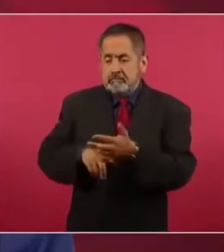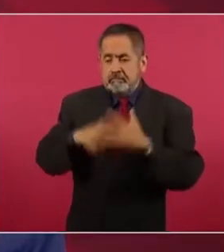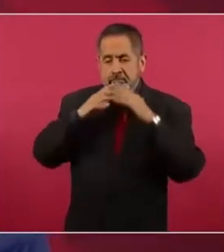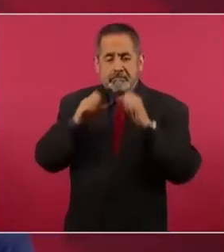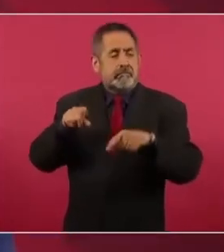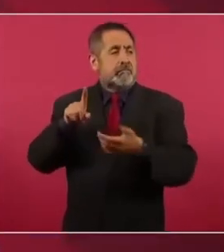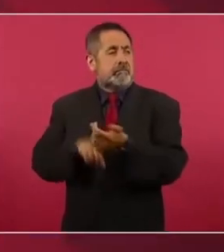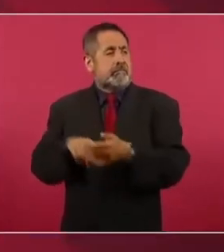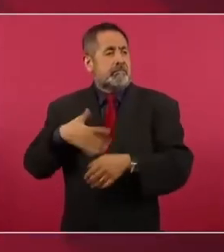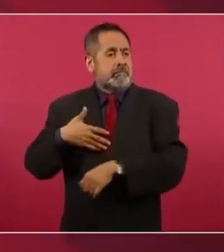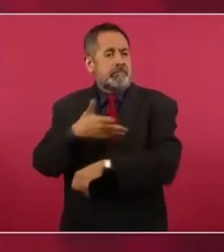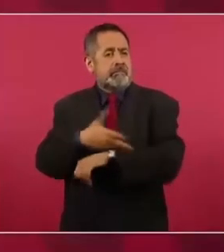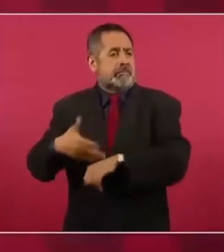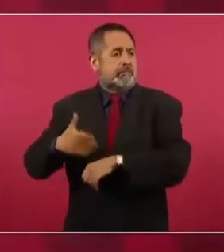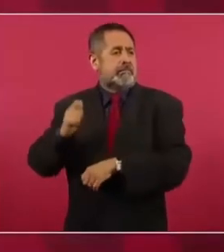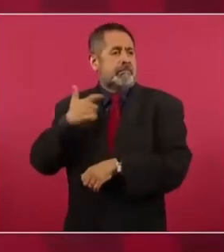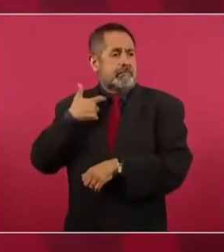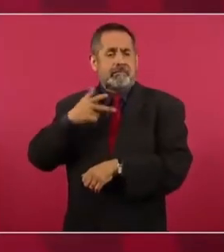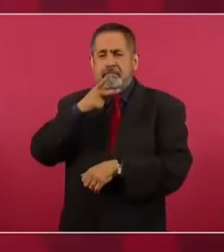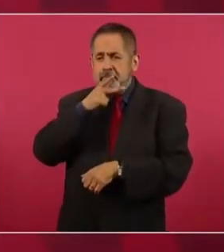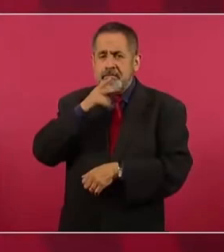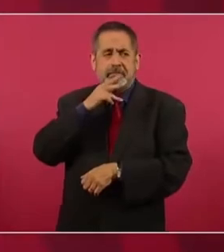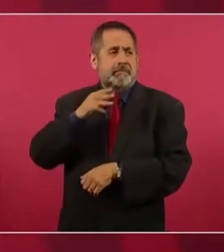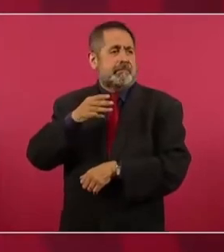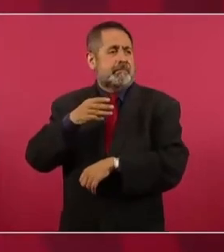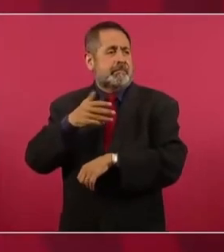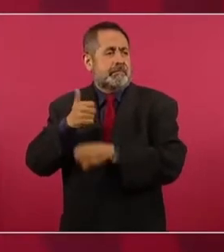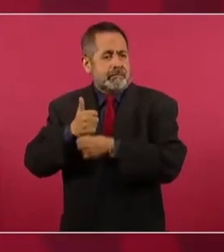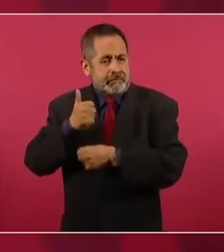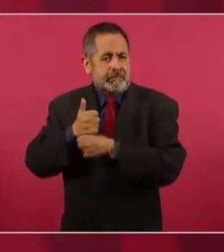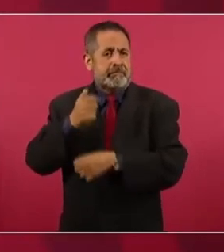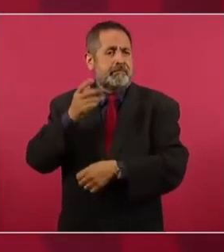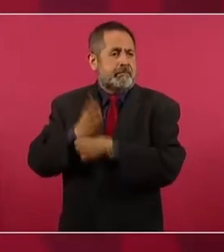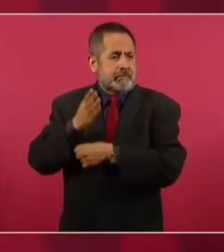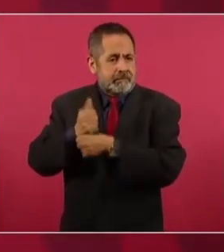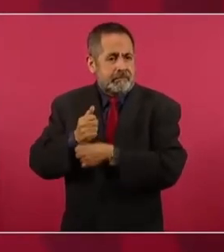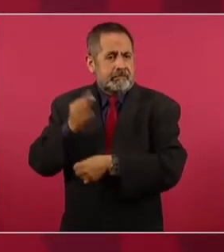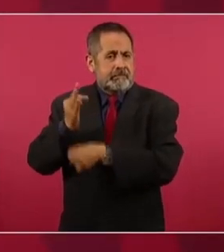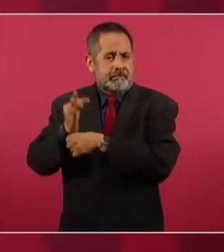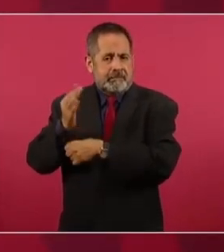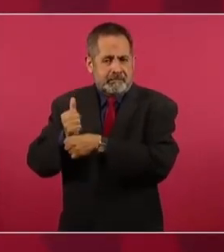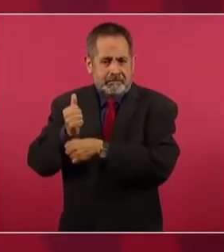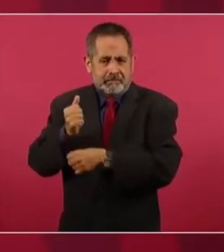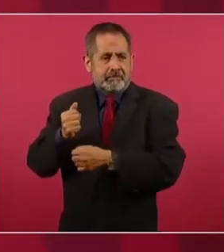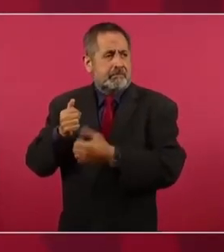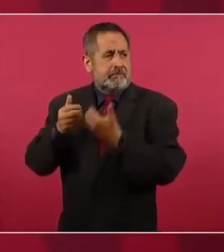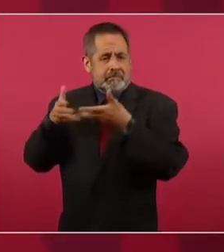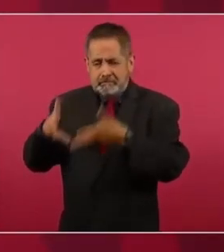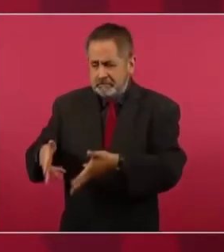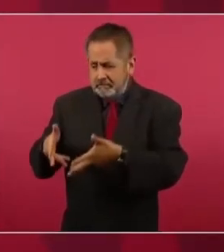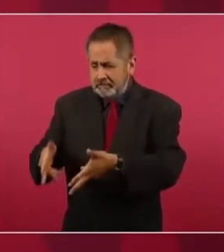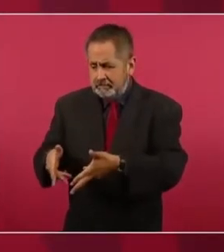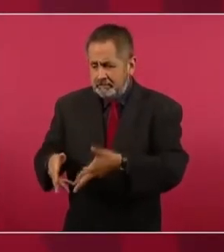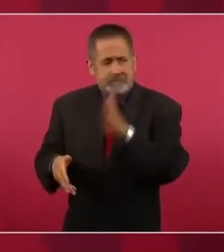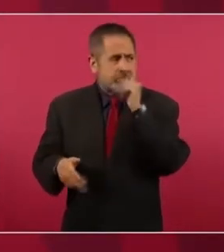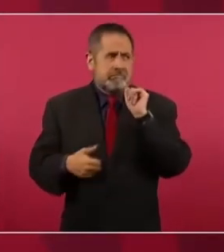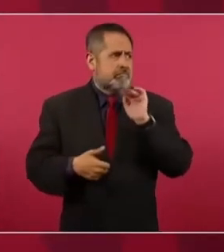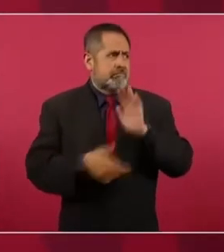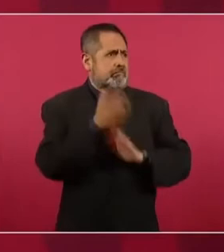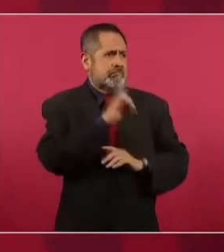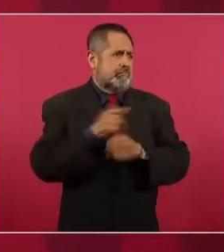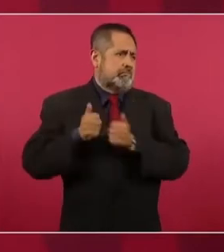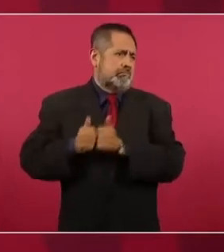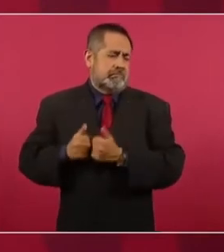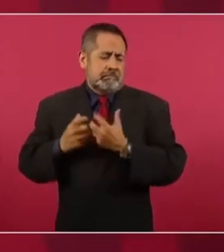haciendas sus padres, abuelos, bisabuelos, tatarabuelos. Tuvo que pasar un tiempo